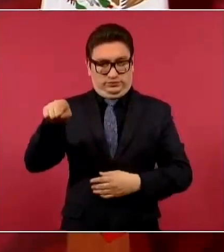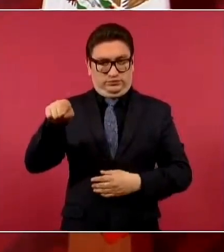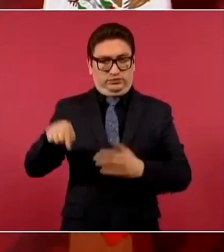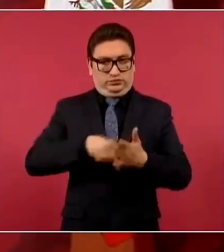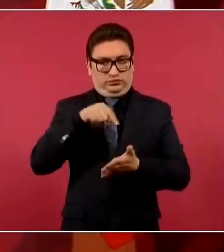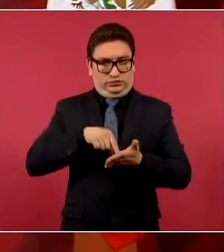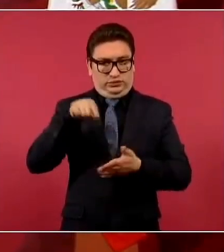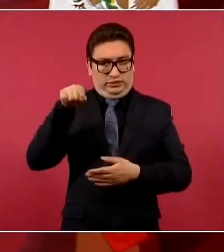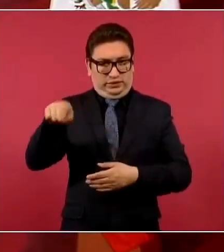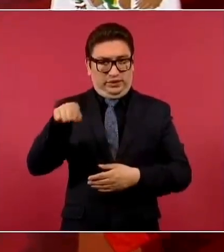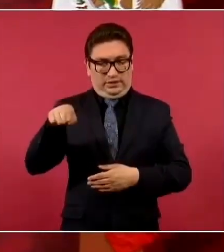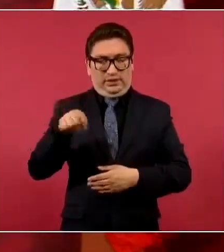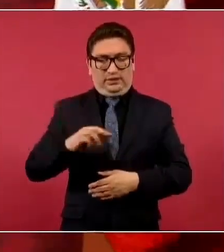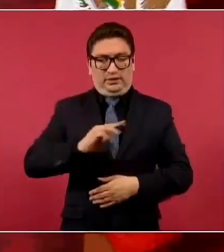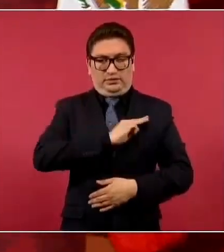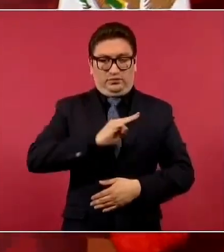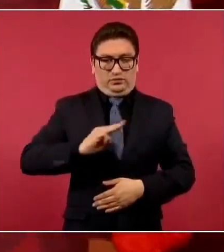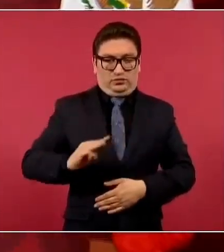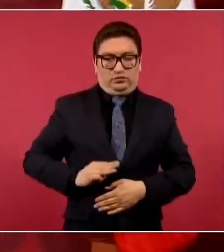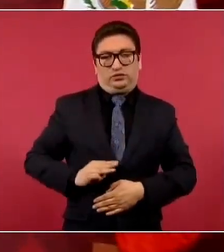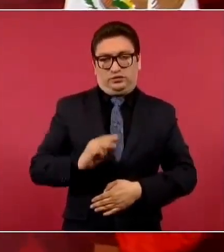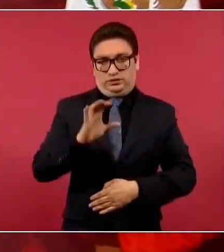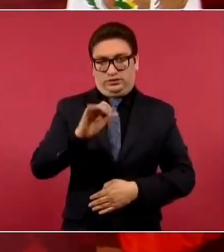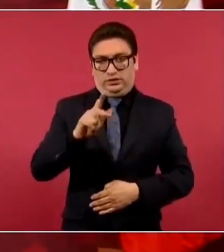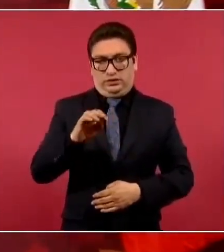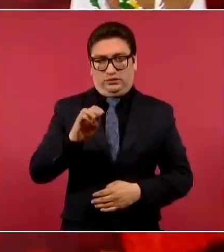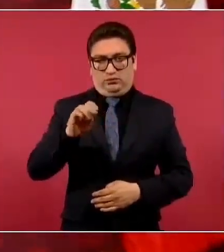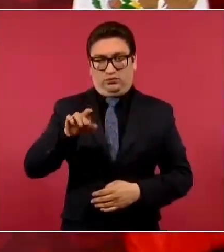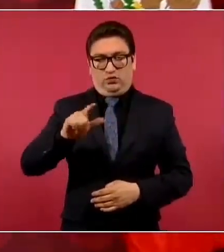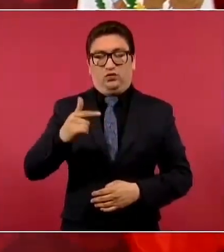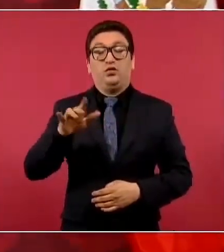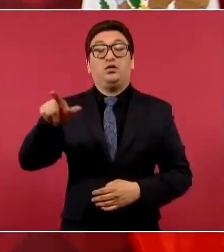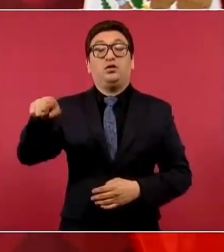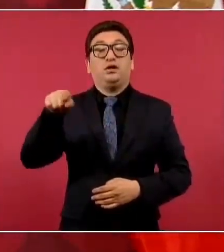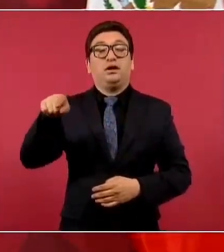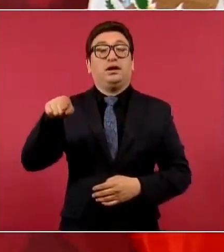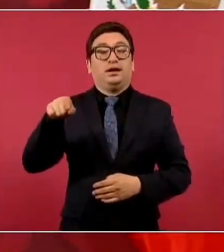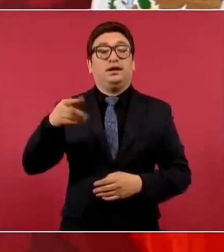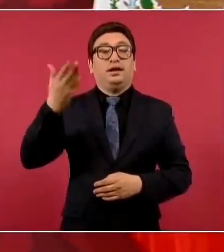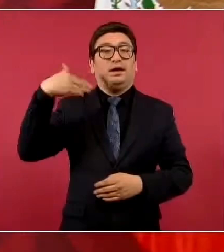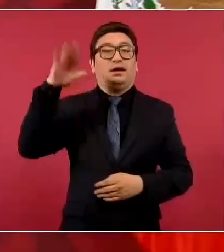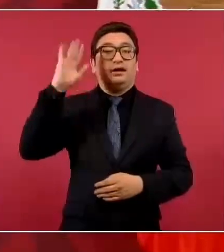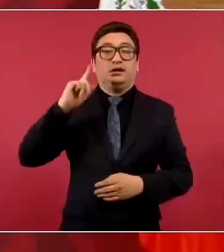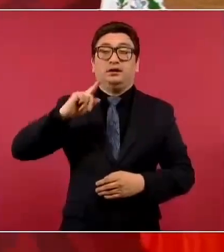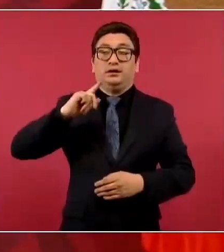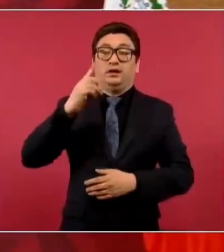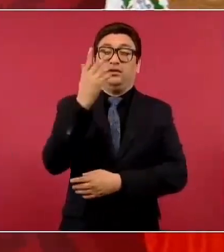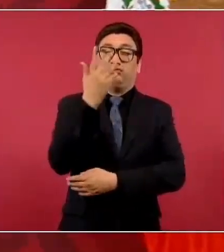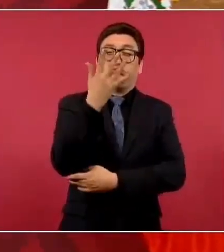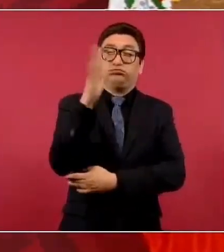que es del municipio de Calakmul, que había mucha tala